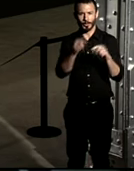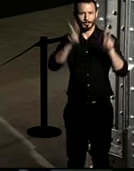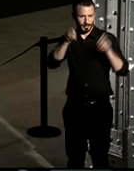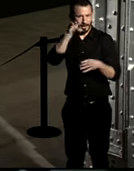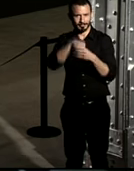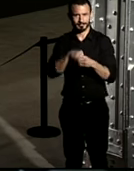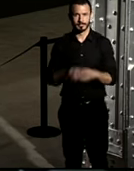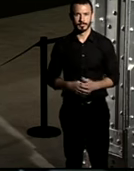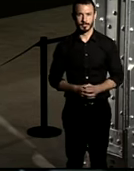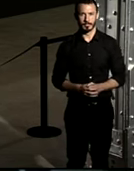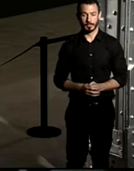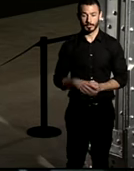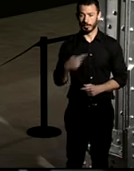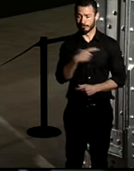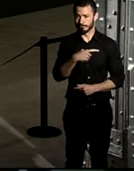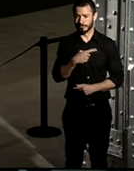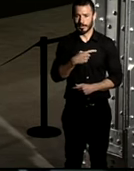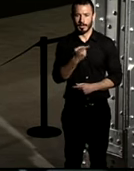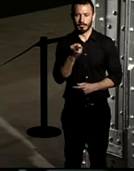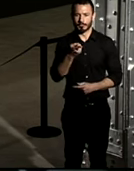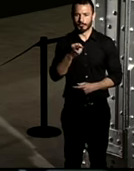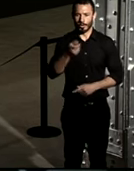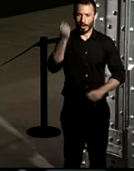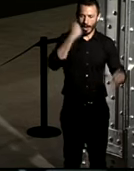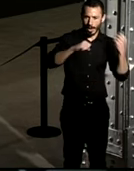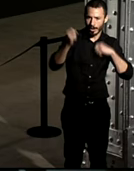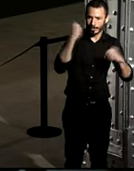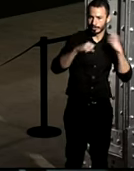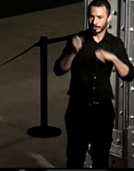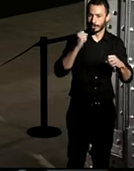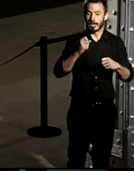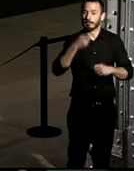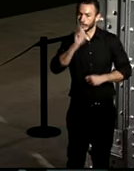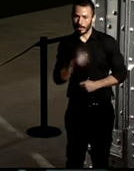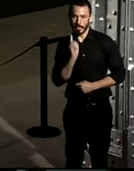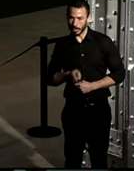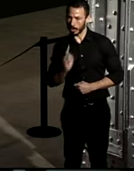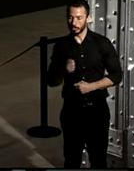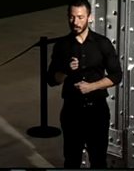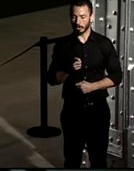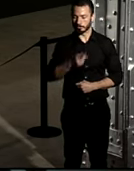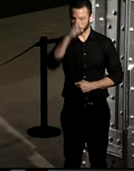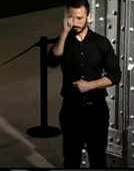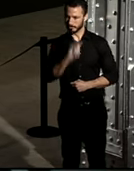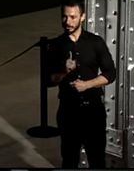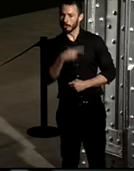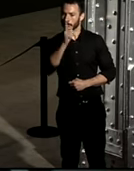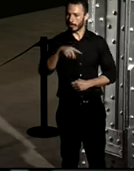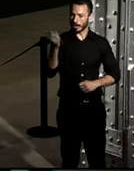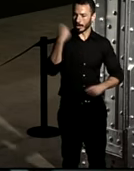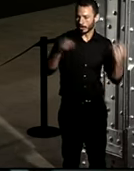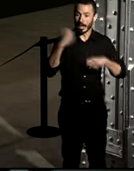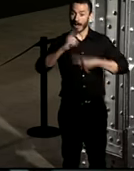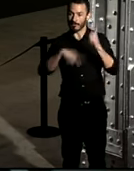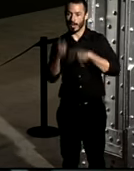tema. A Juana Macías no le importa nada trabajar con actores que también son directores y que además son actores acostumbrados a dirigir